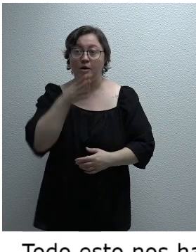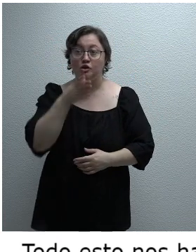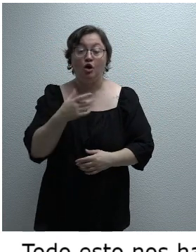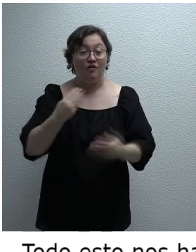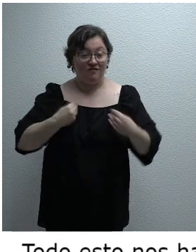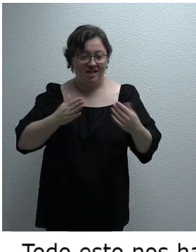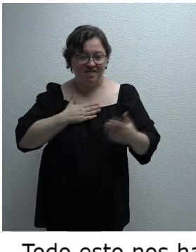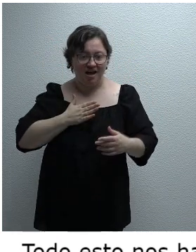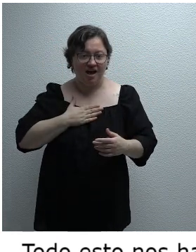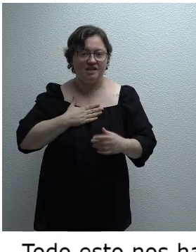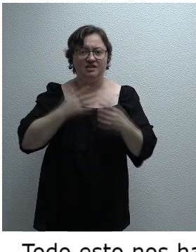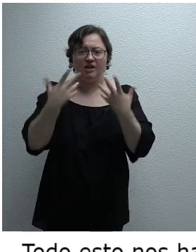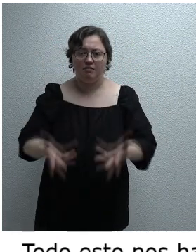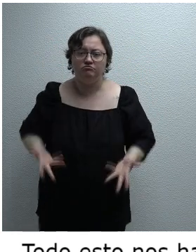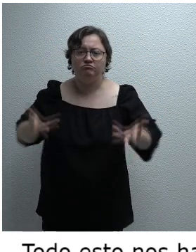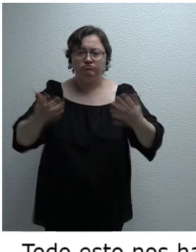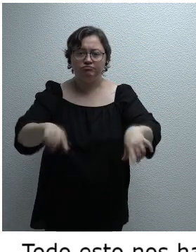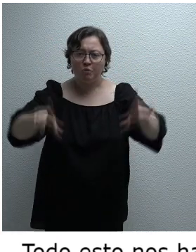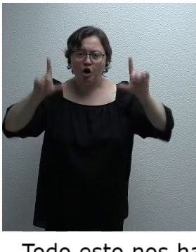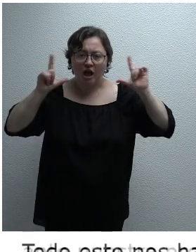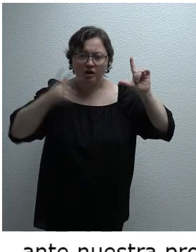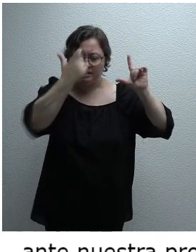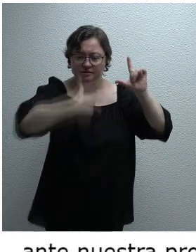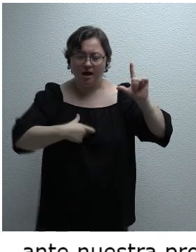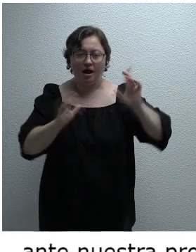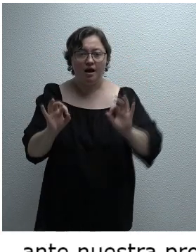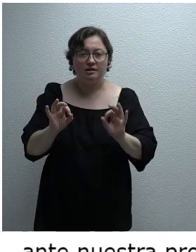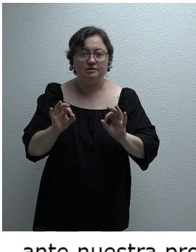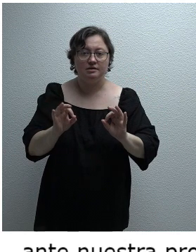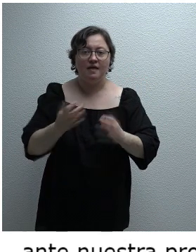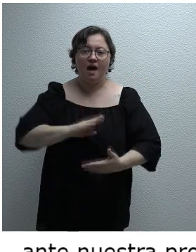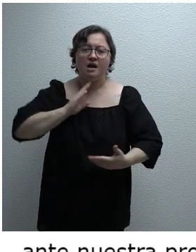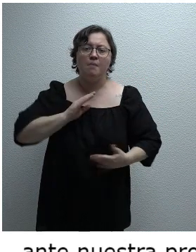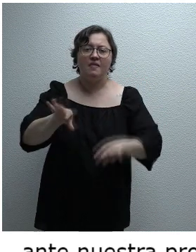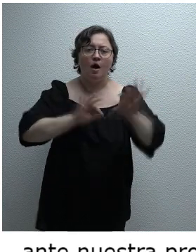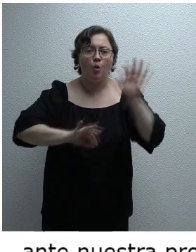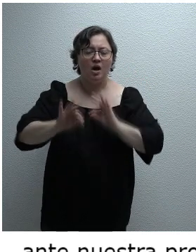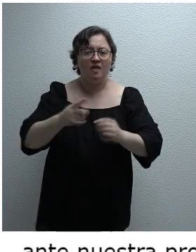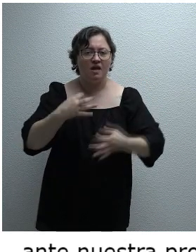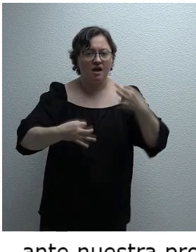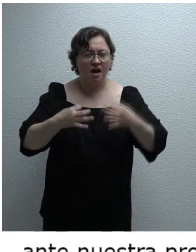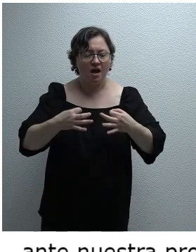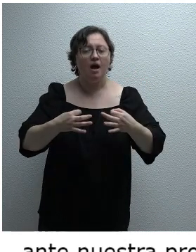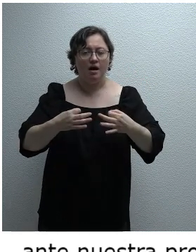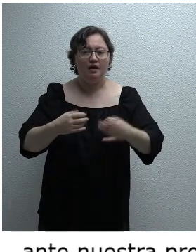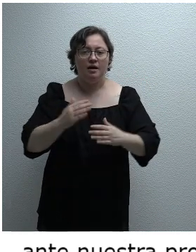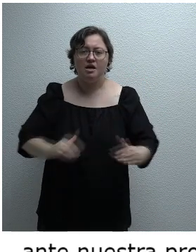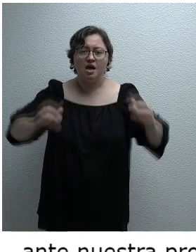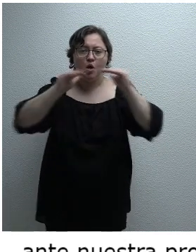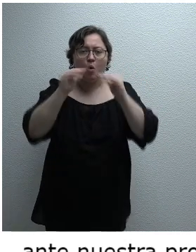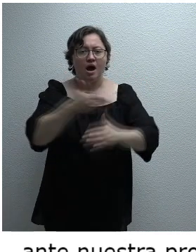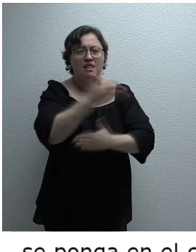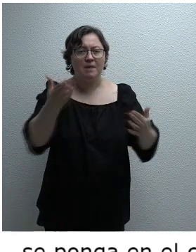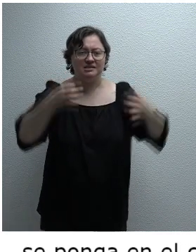nuestra vida se ponga en el centro, con el reconocimiento de nuestra propia capacidad jurídica en igualdad y